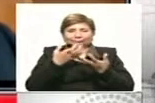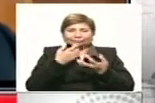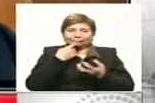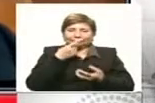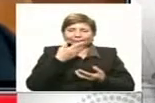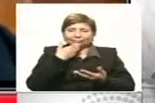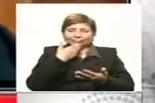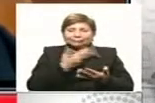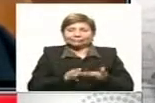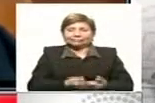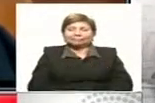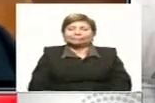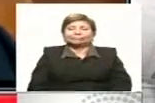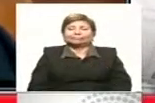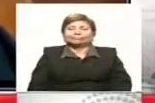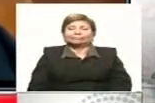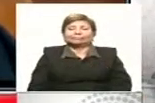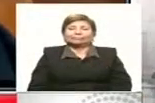conveniente. Muchas gracias.